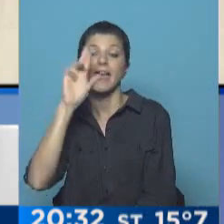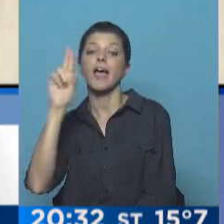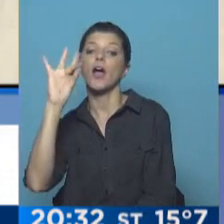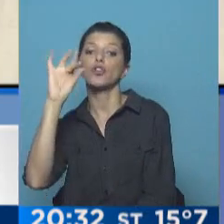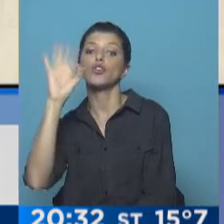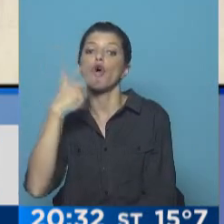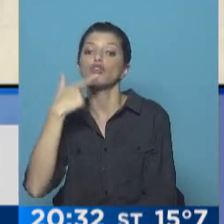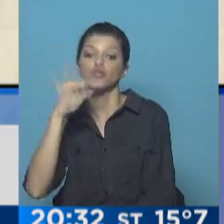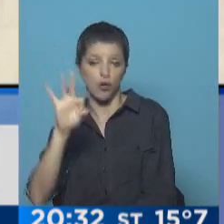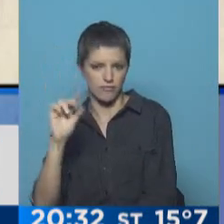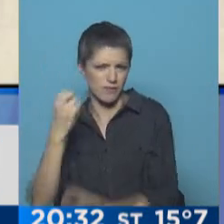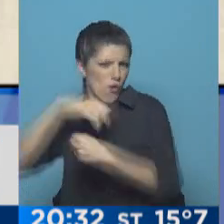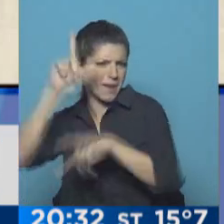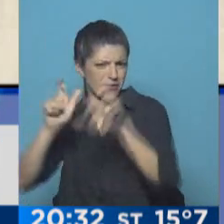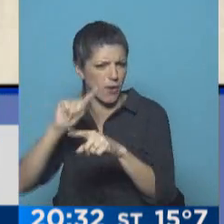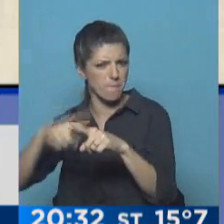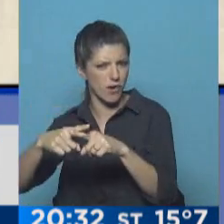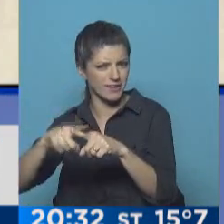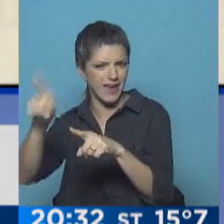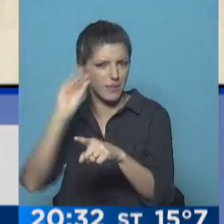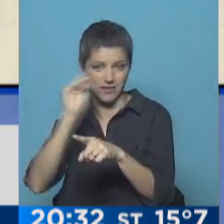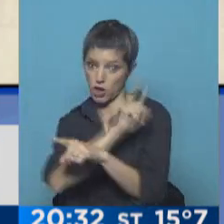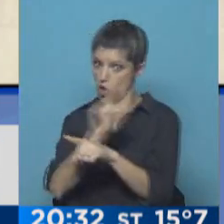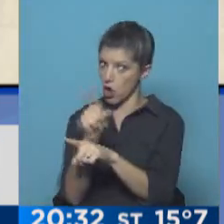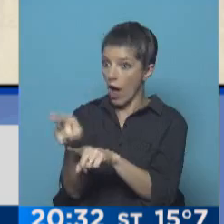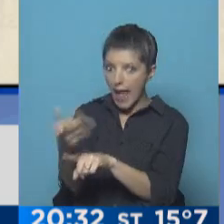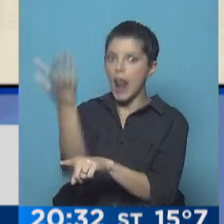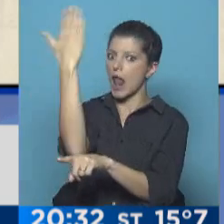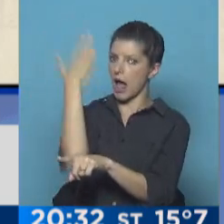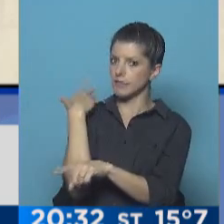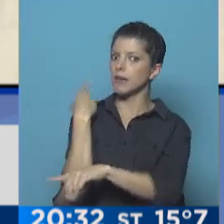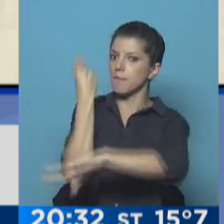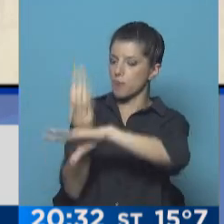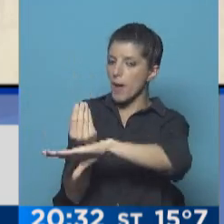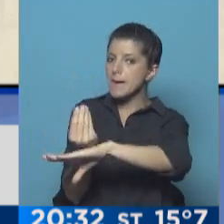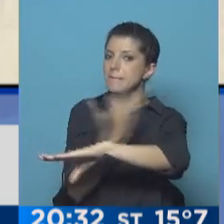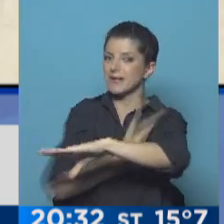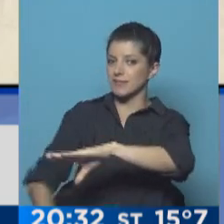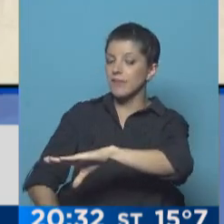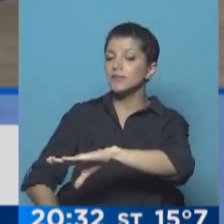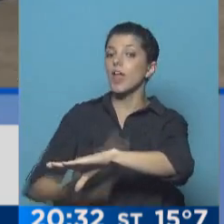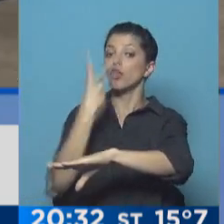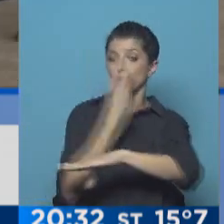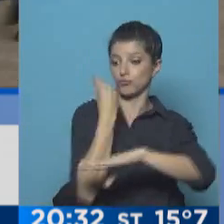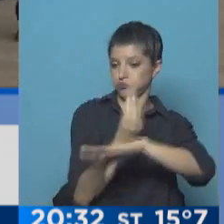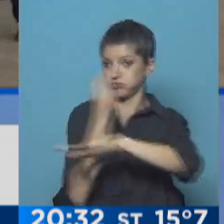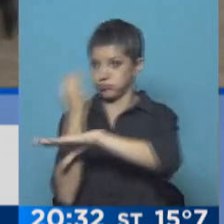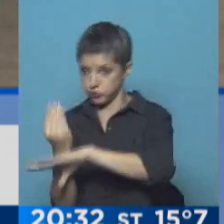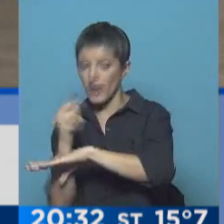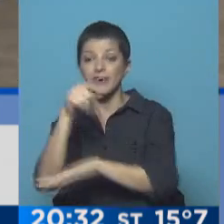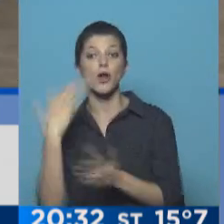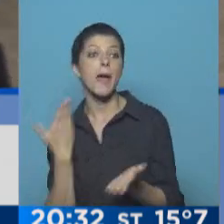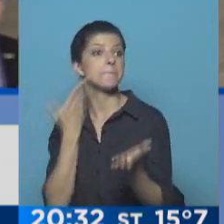no es cualquier persona en la política brasileña, fue presidente durante dos mandatos. Le está pidiendo la renuncia a